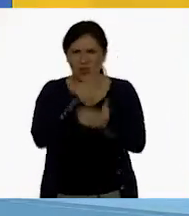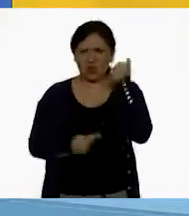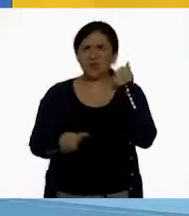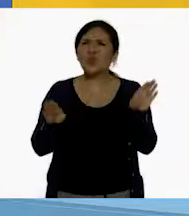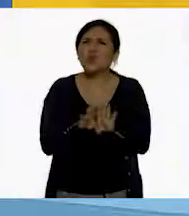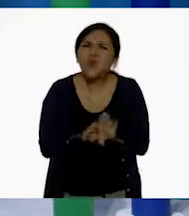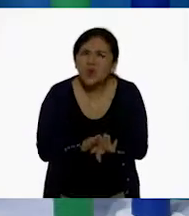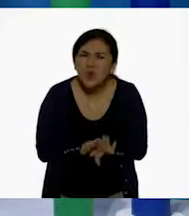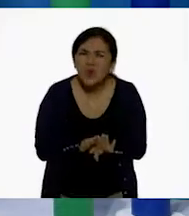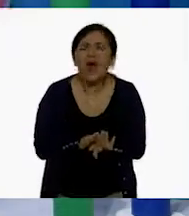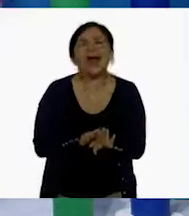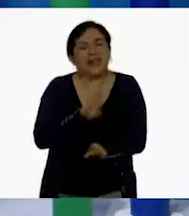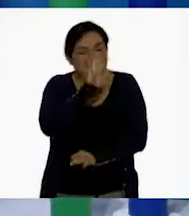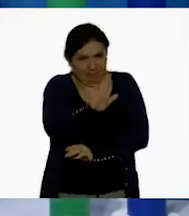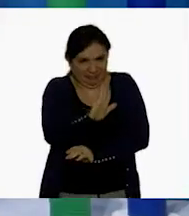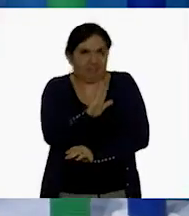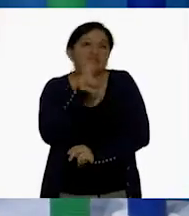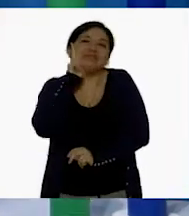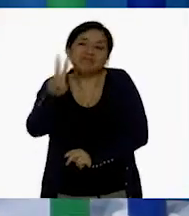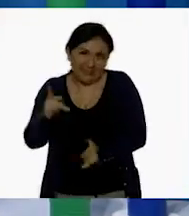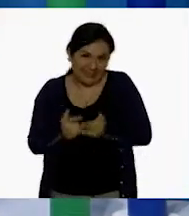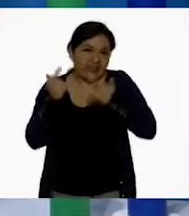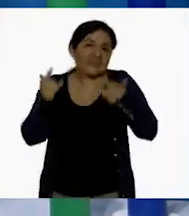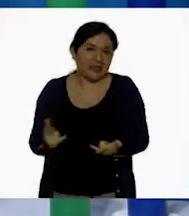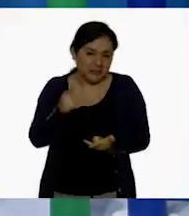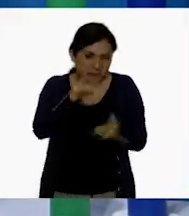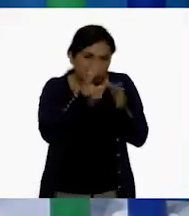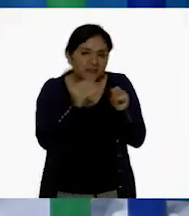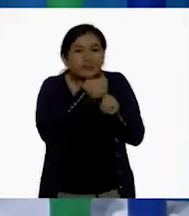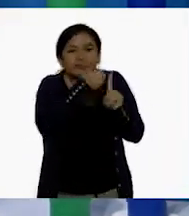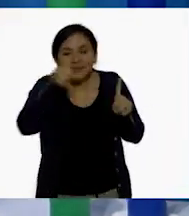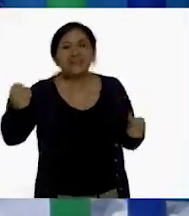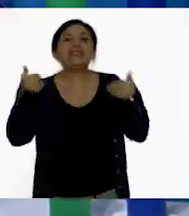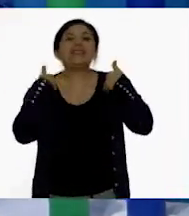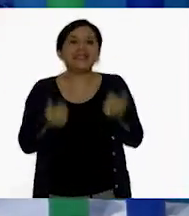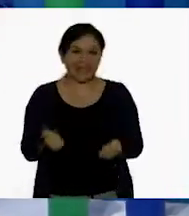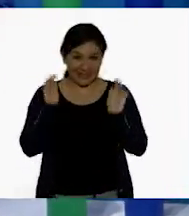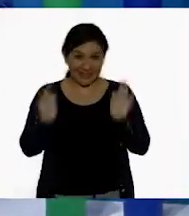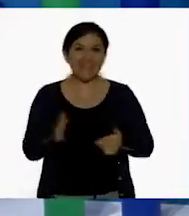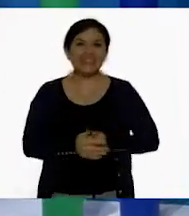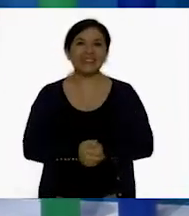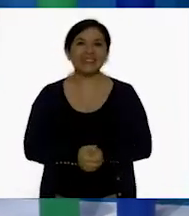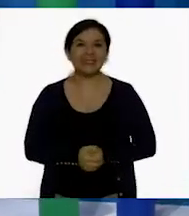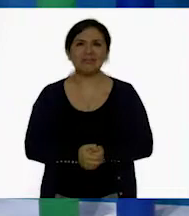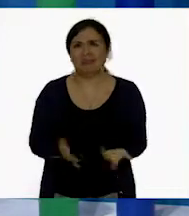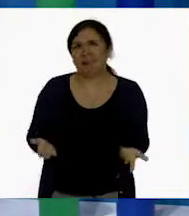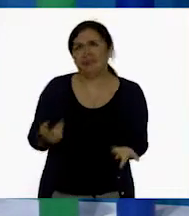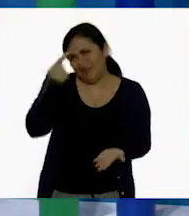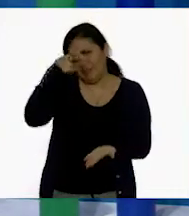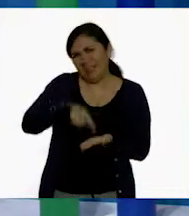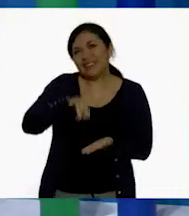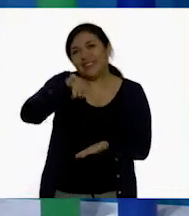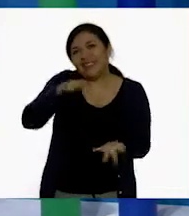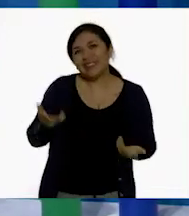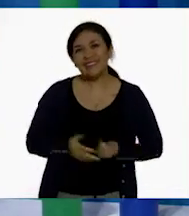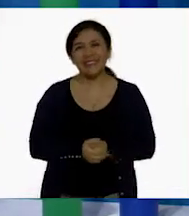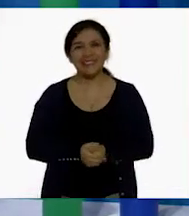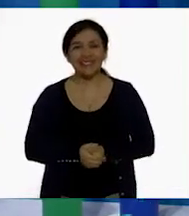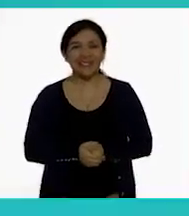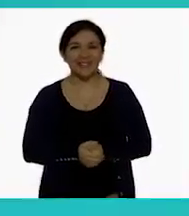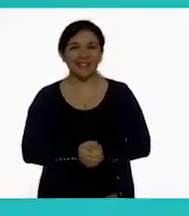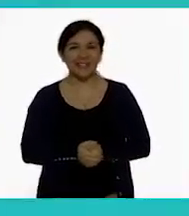dos cosas. Bueno, pues, ¿qué te parece si mejor vamos a verlo para que te quede un poquito más claro? Yo creo que sí. Vámonos.